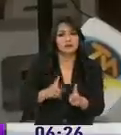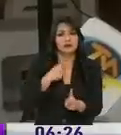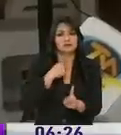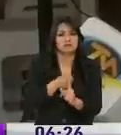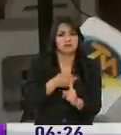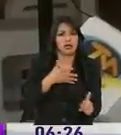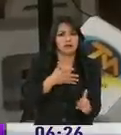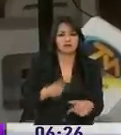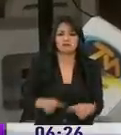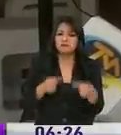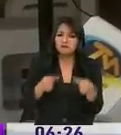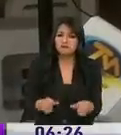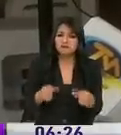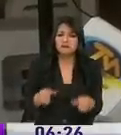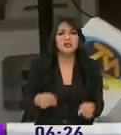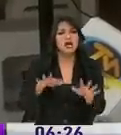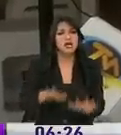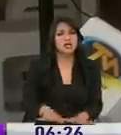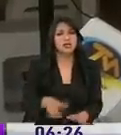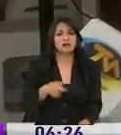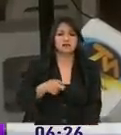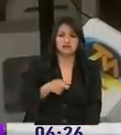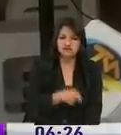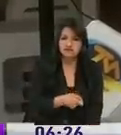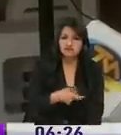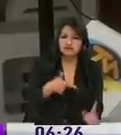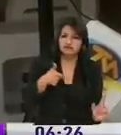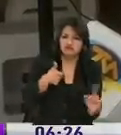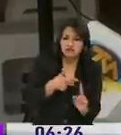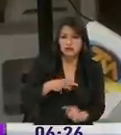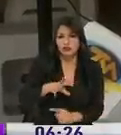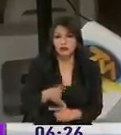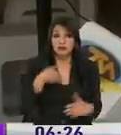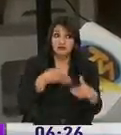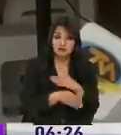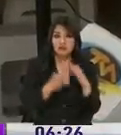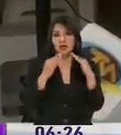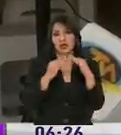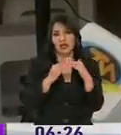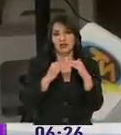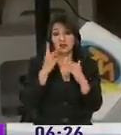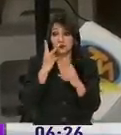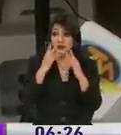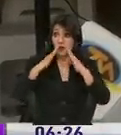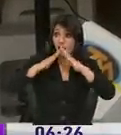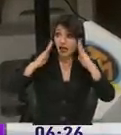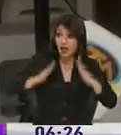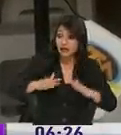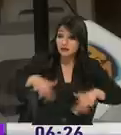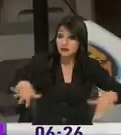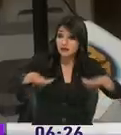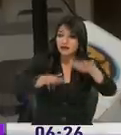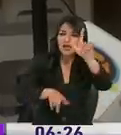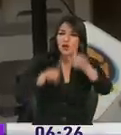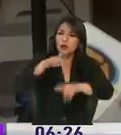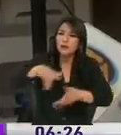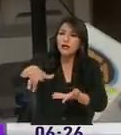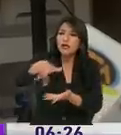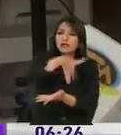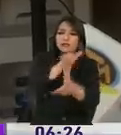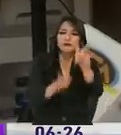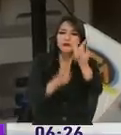son todos los días que están asaltando. Si lastimosamente se meten a las casas, como usted ve, pues están deshabitadas en un gran